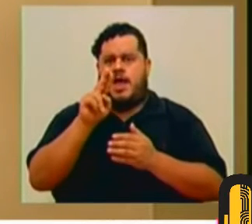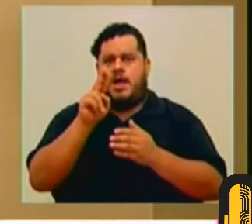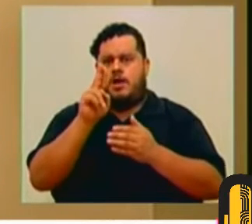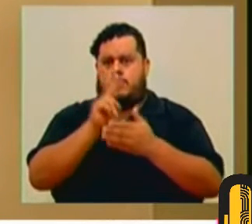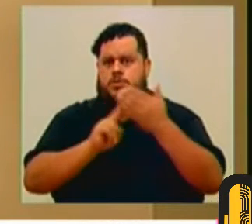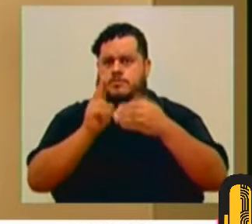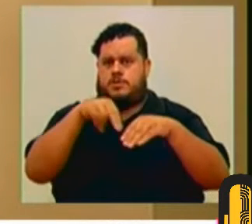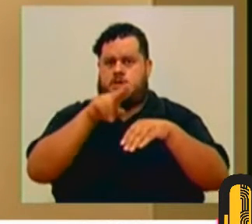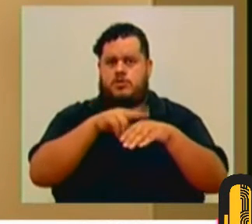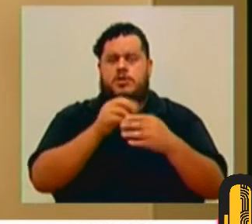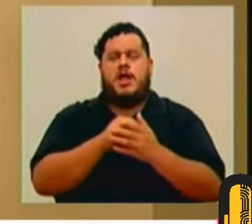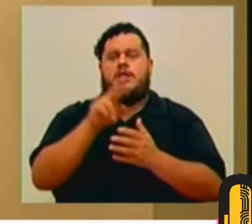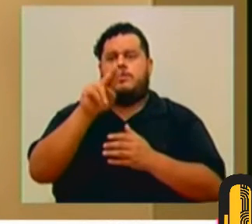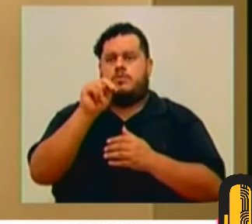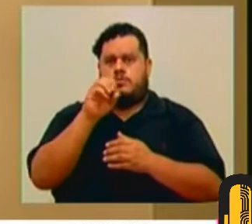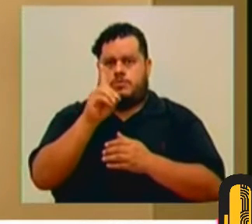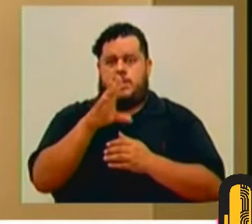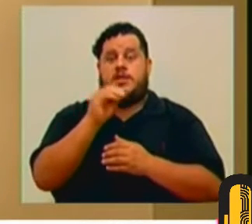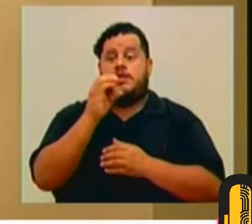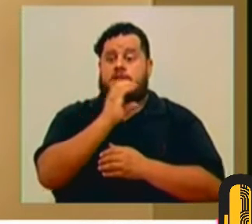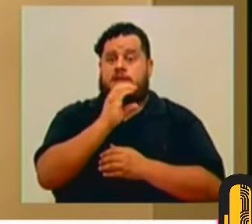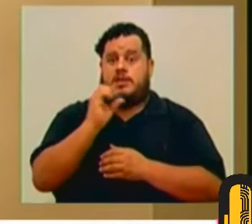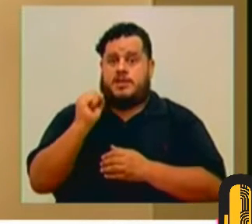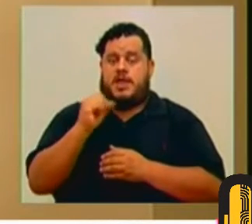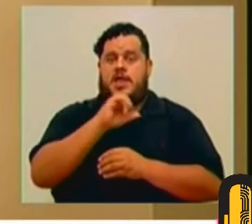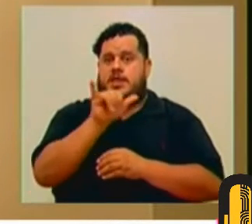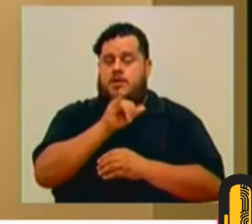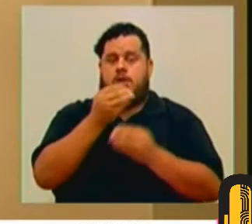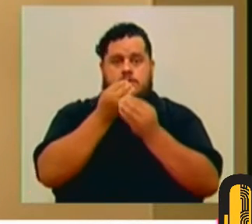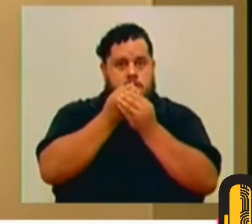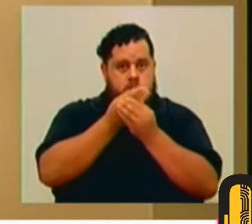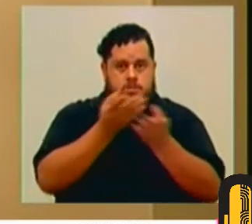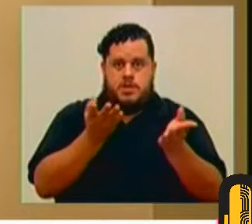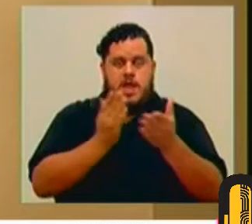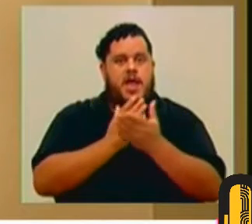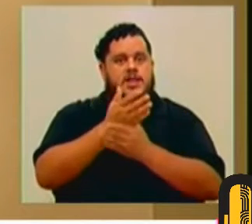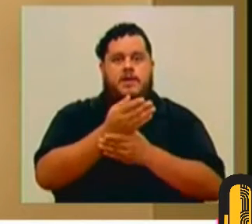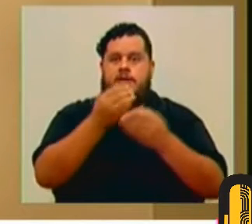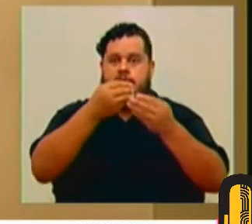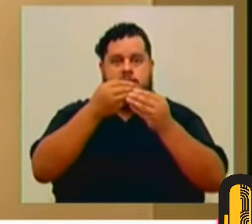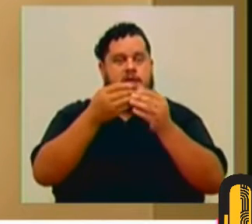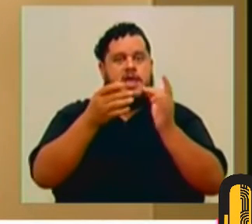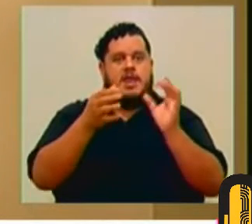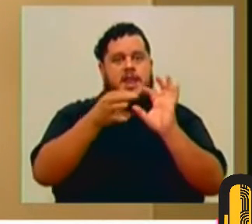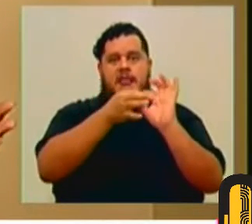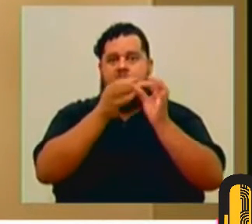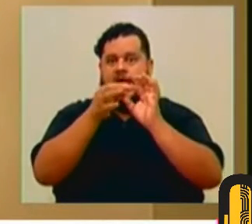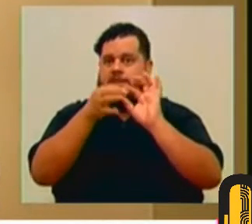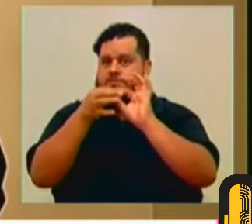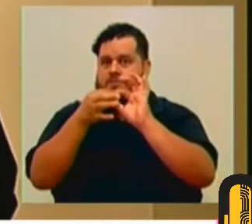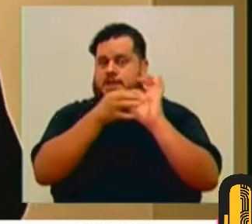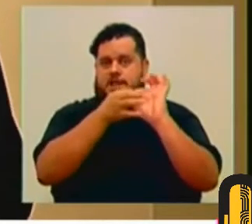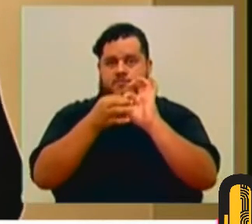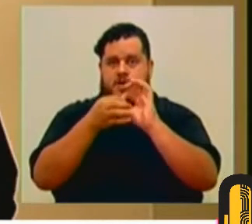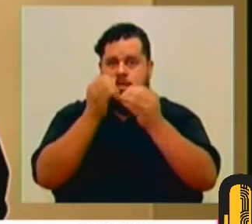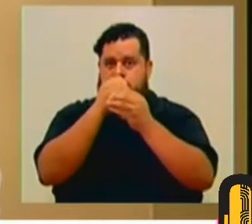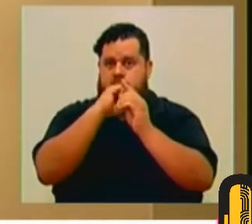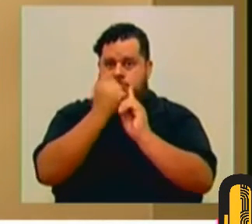Social y de la UNED, además de que se divulgará a través de las redes sociales con el propósito de que toda la